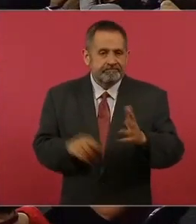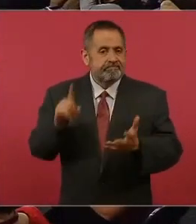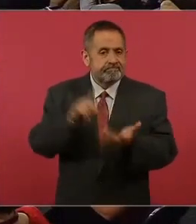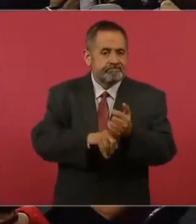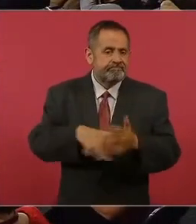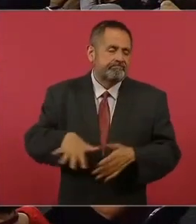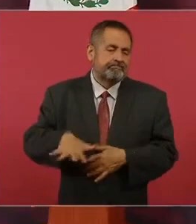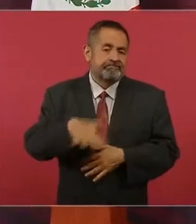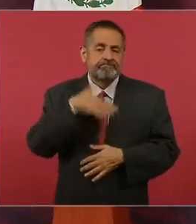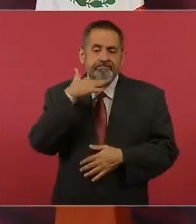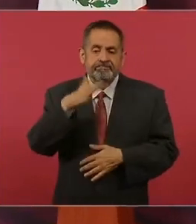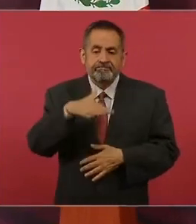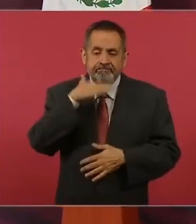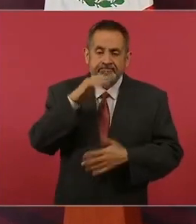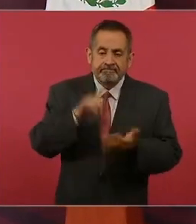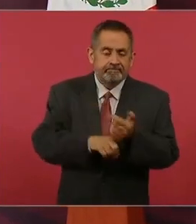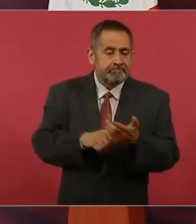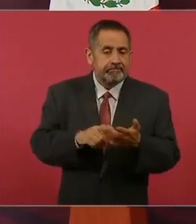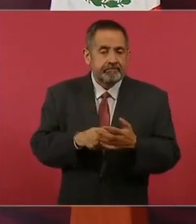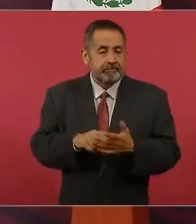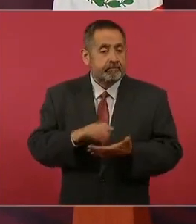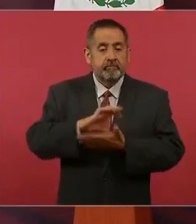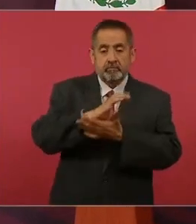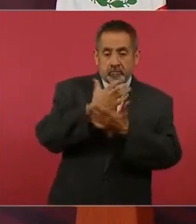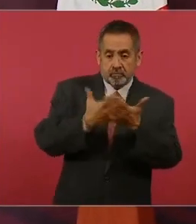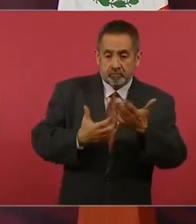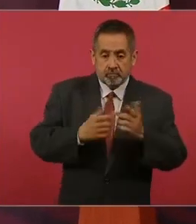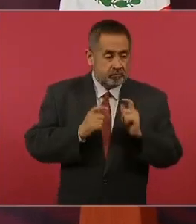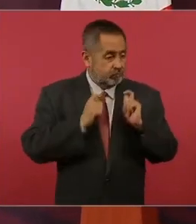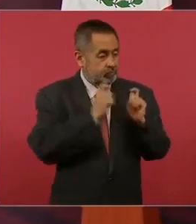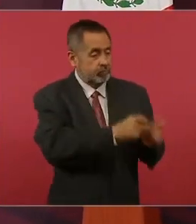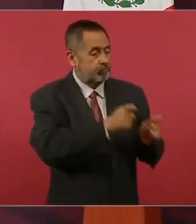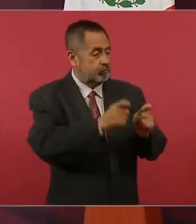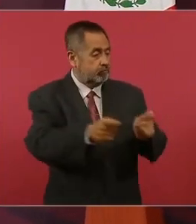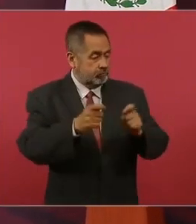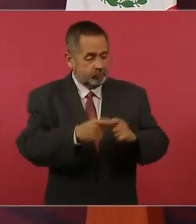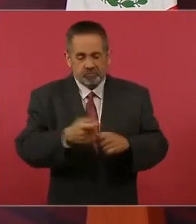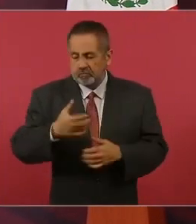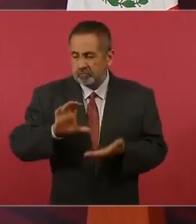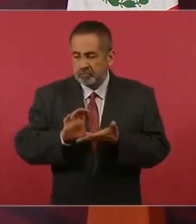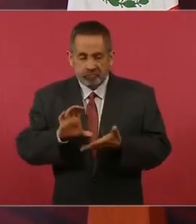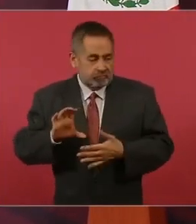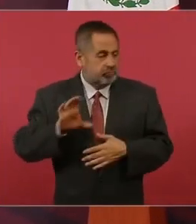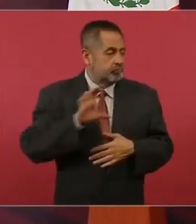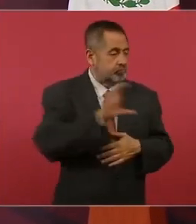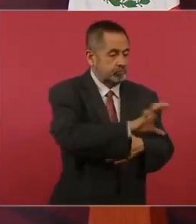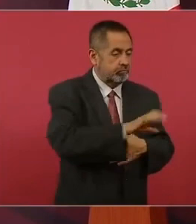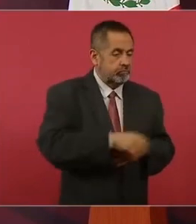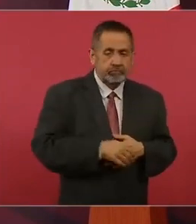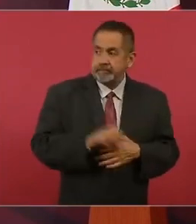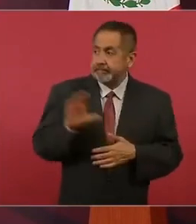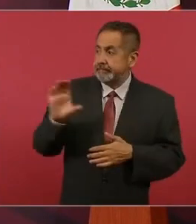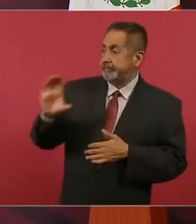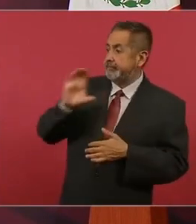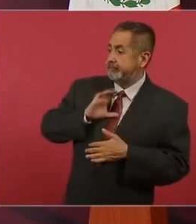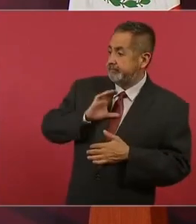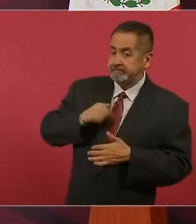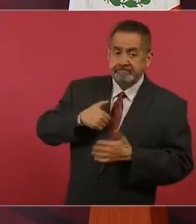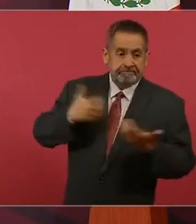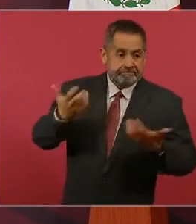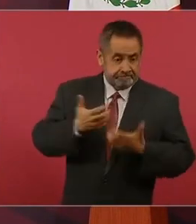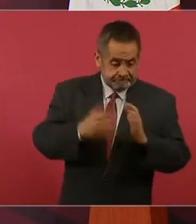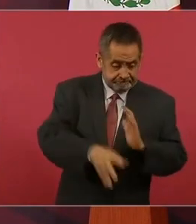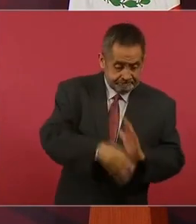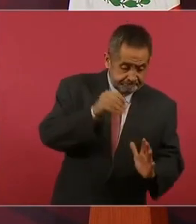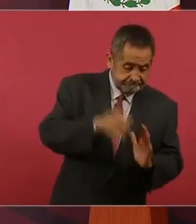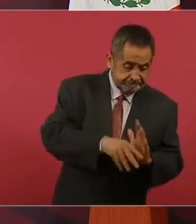corrupción, la entrega de contratos, aunque no extrayeran petróleo, aunque